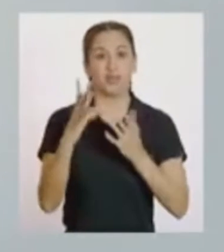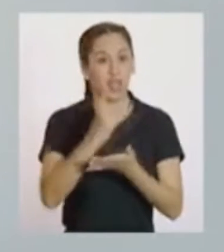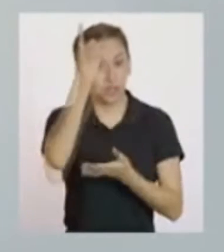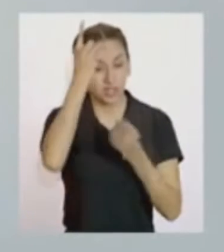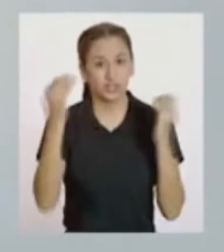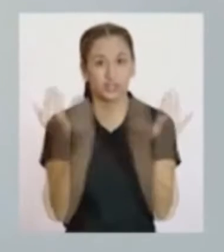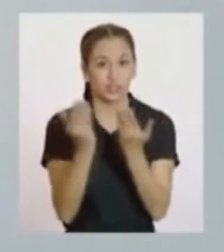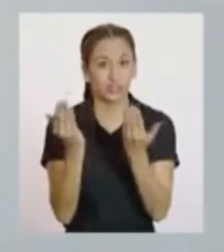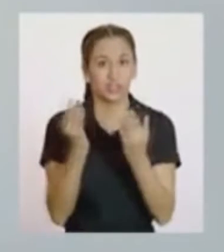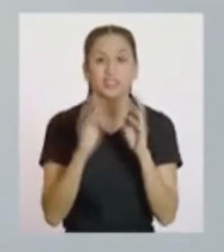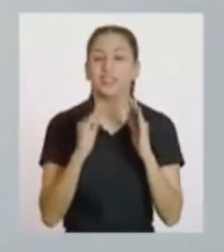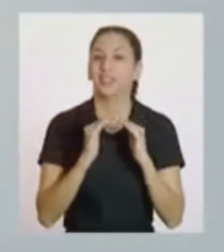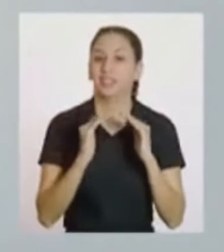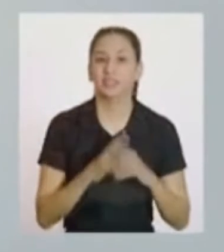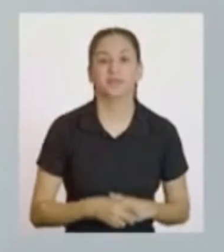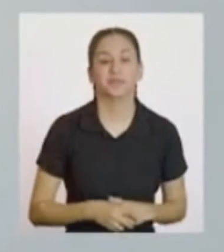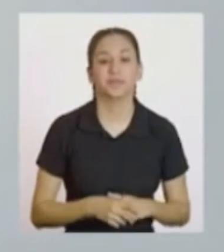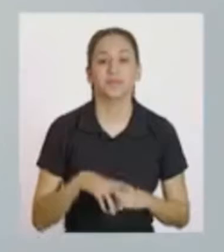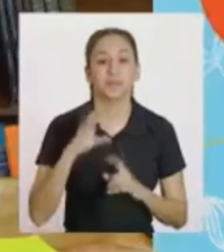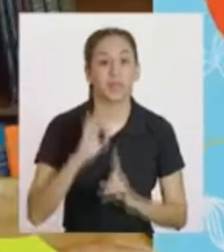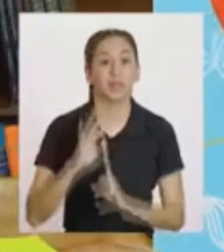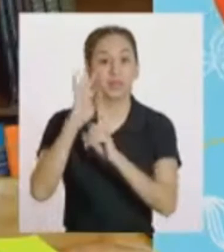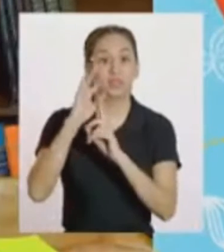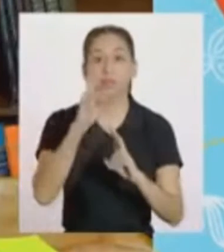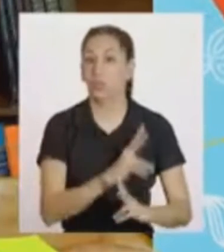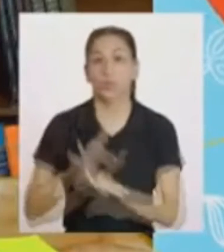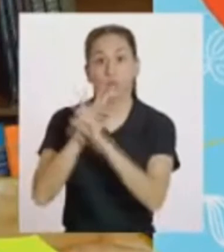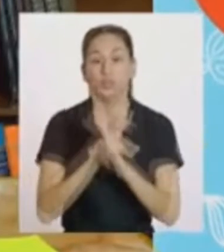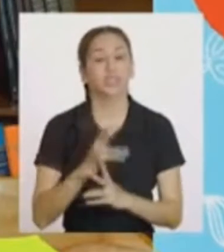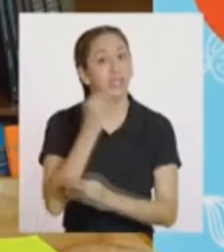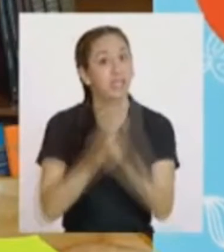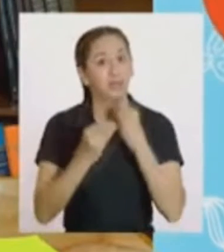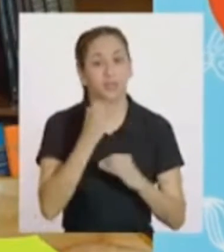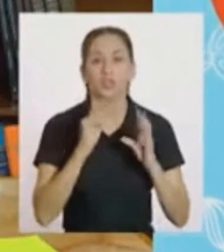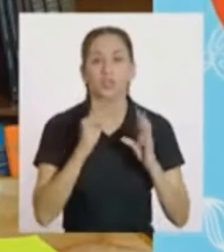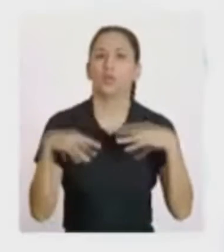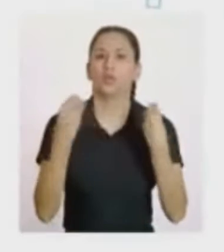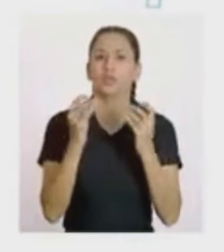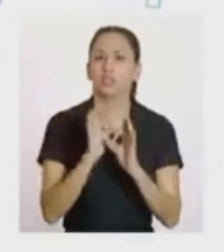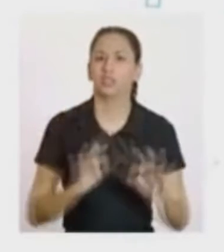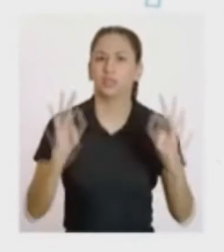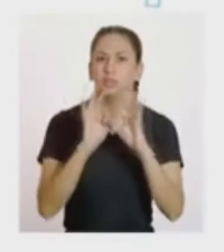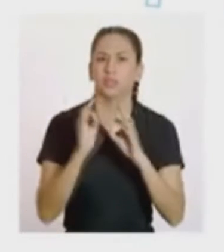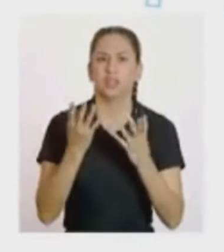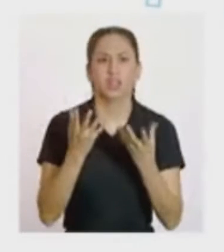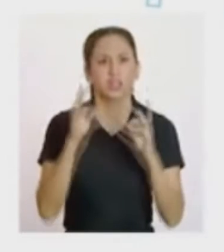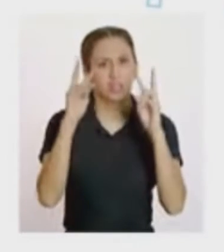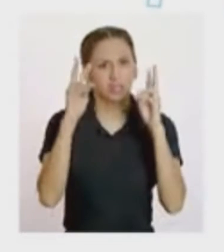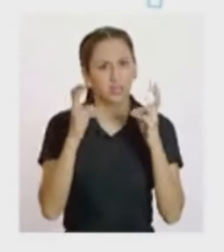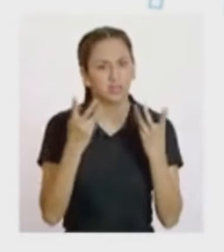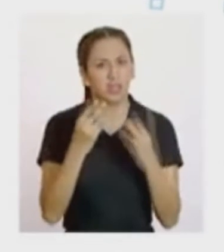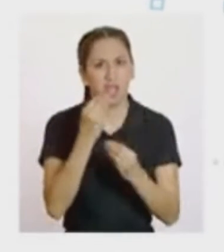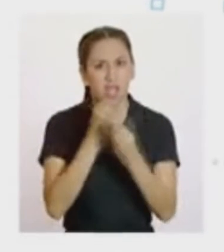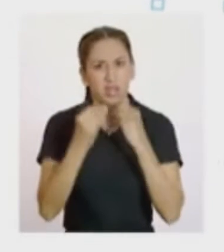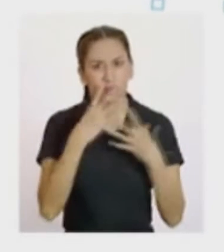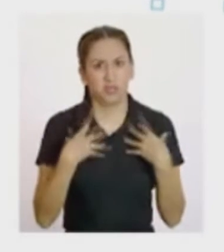realidad que es la educación virtual. Lo principal es cuidar nuestra alimentación. ¿Por qué es importante contar con